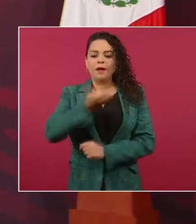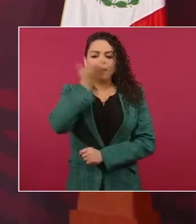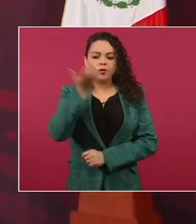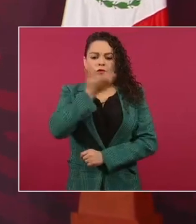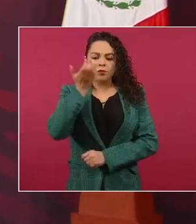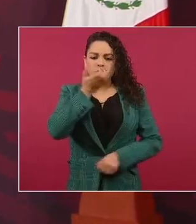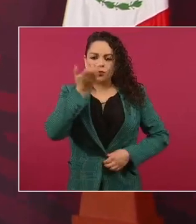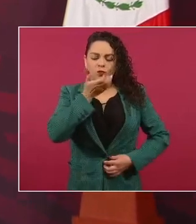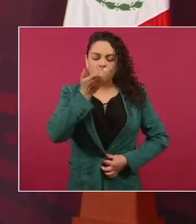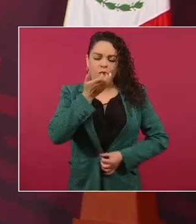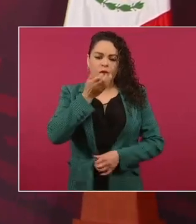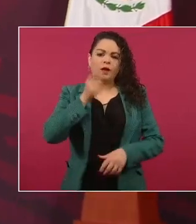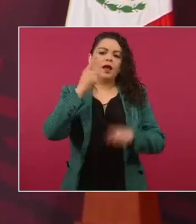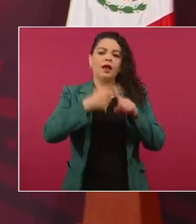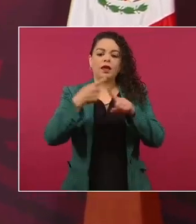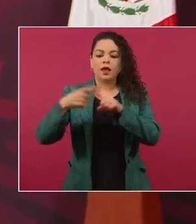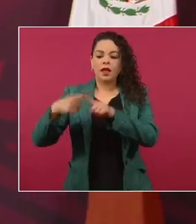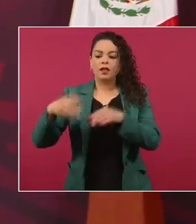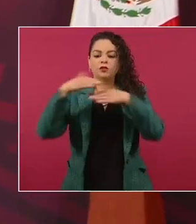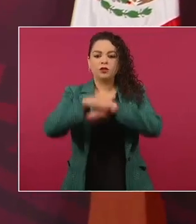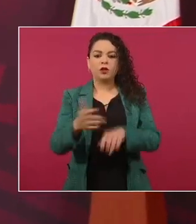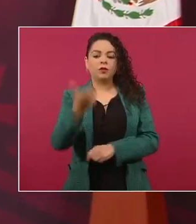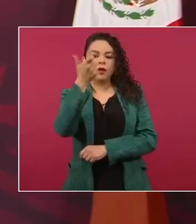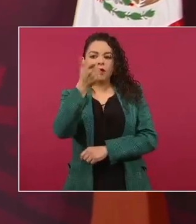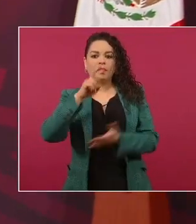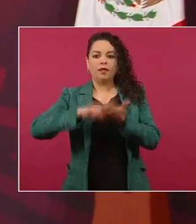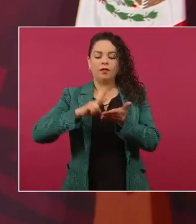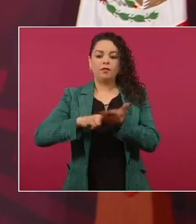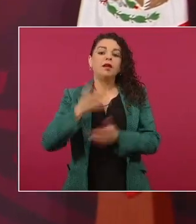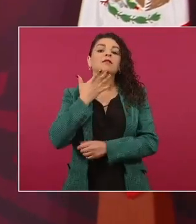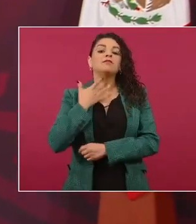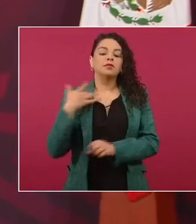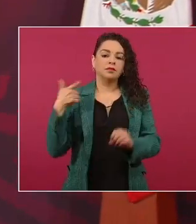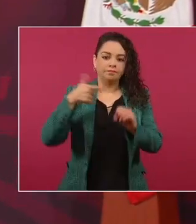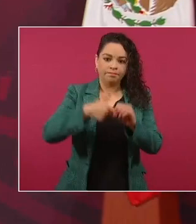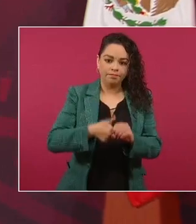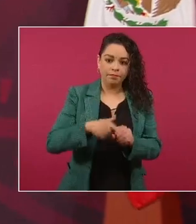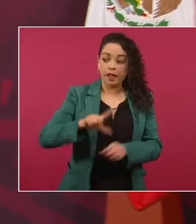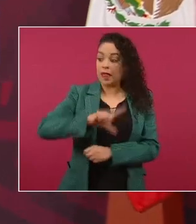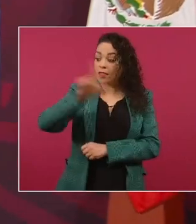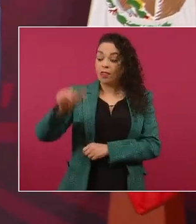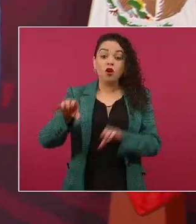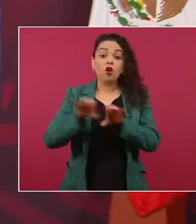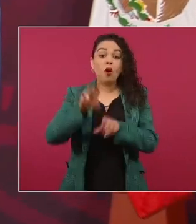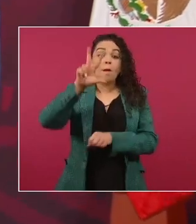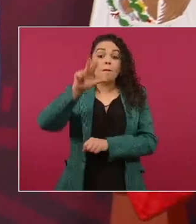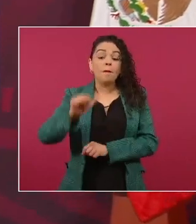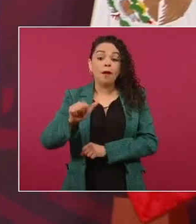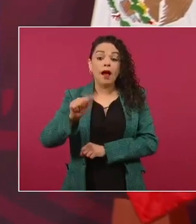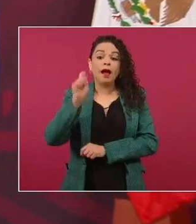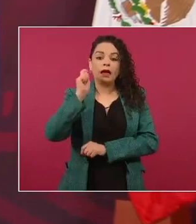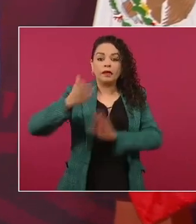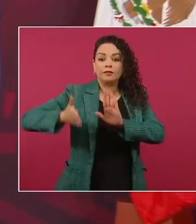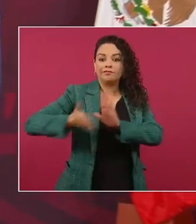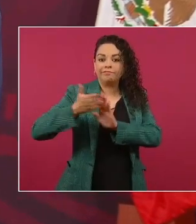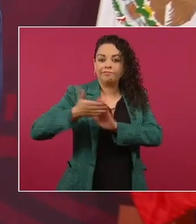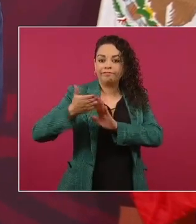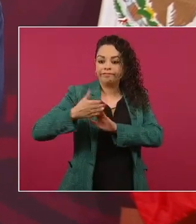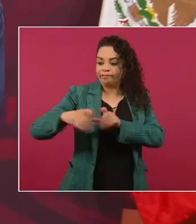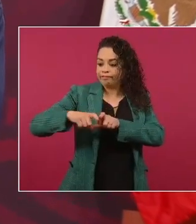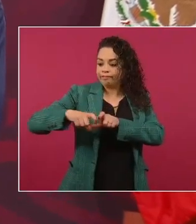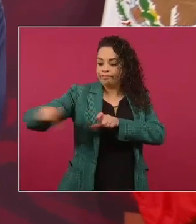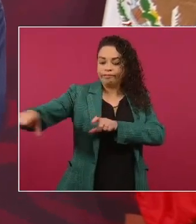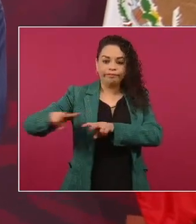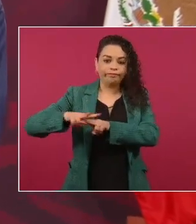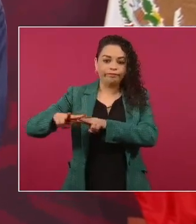un informe sobre el avance del Tren Maya en un tramo. Ya